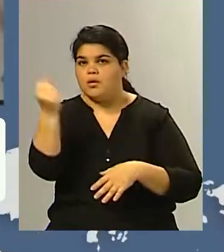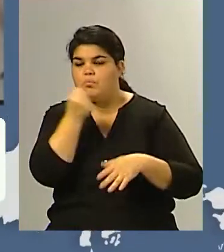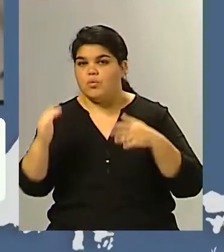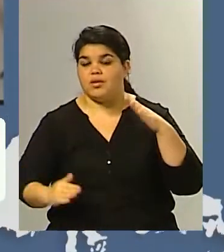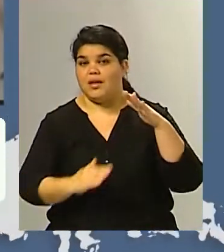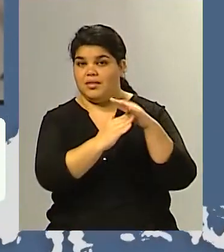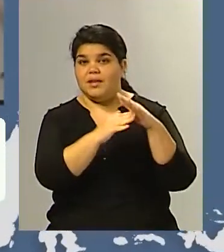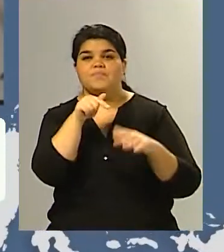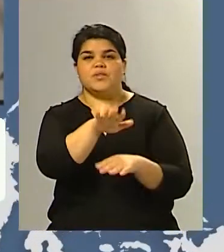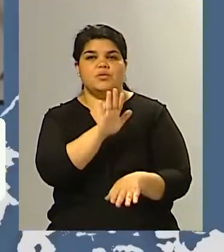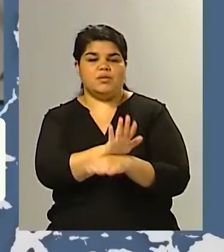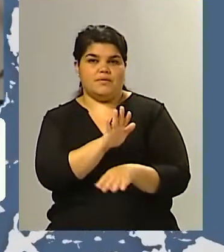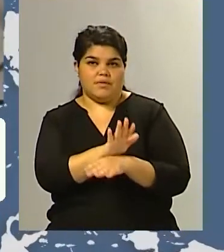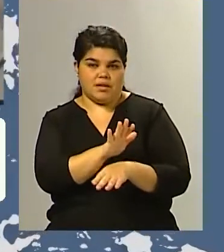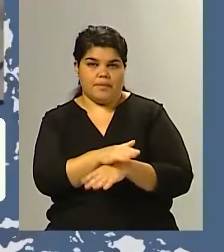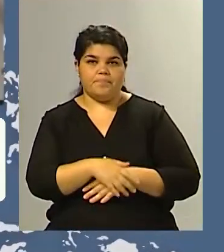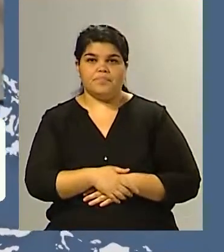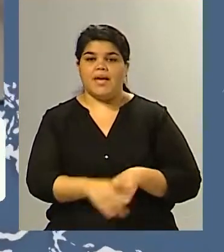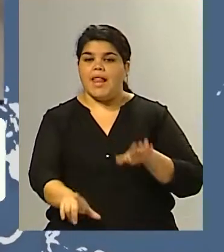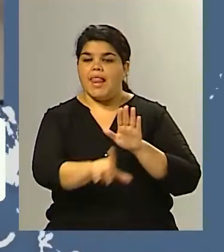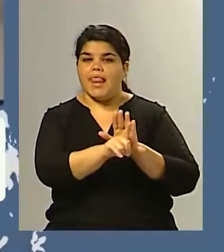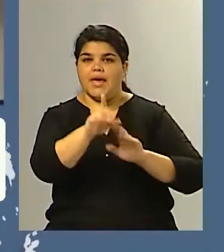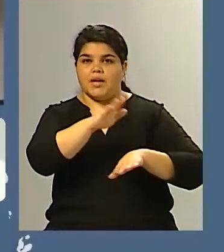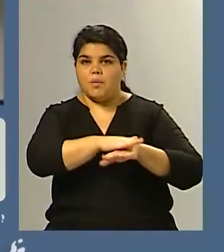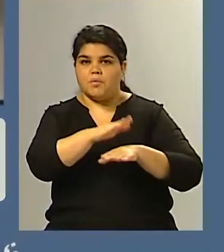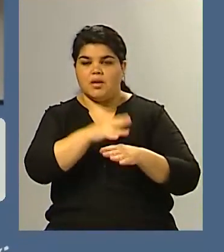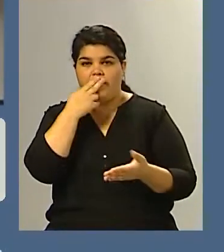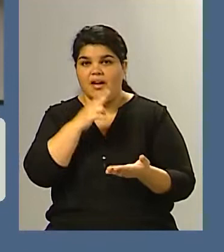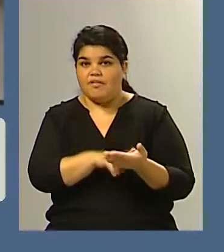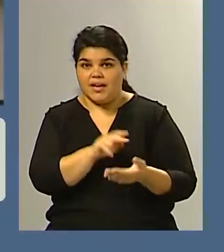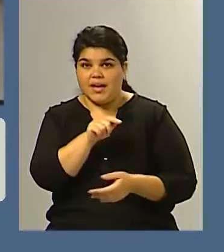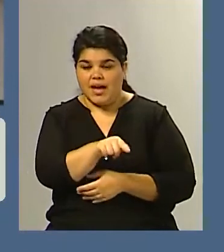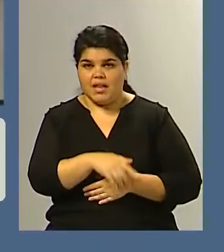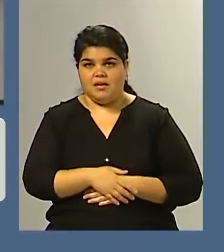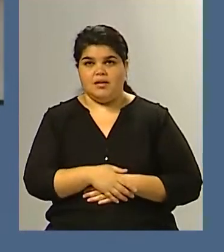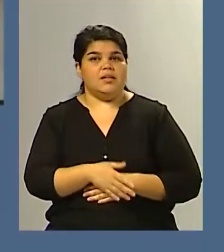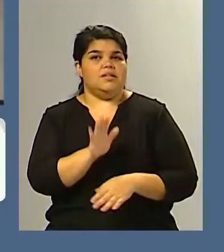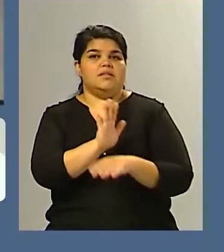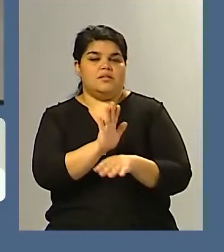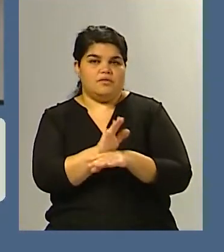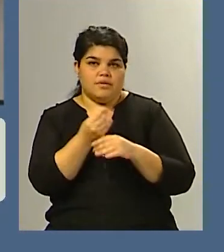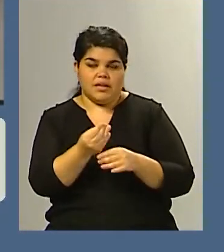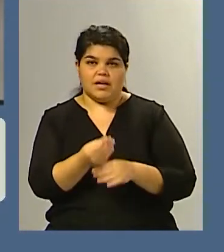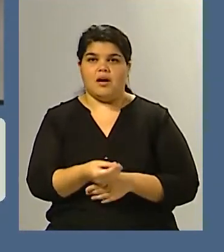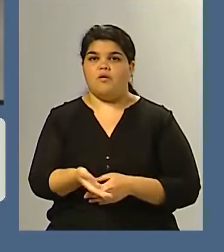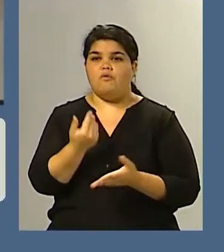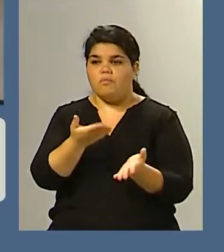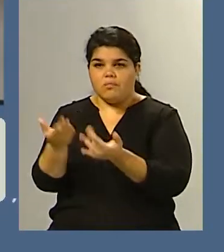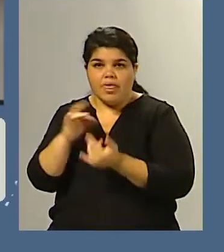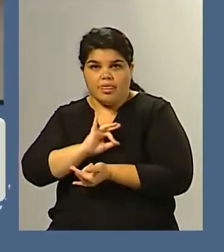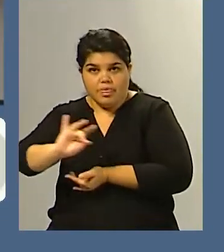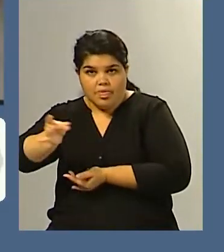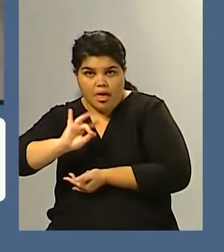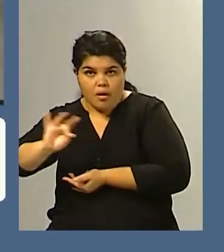ley de responsabilidad fiscal. Entonces vos no producís un desequilibrio fiscal, que tenés un déficit fiscal,